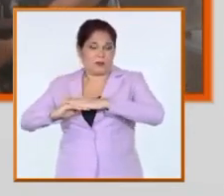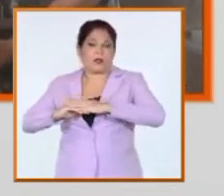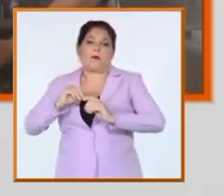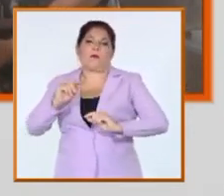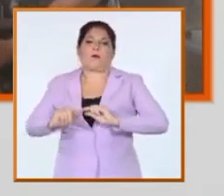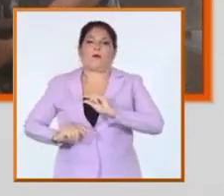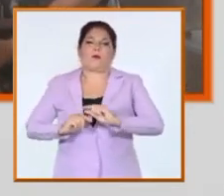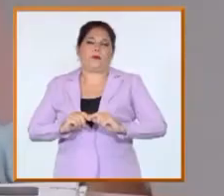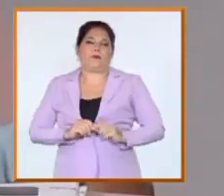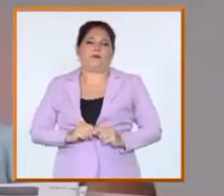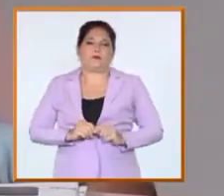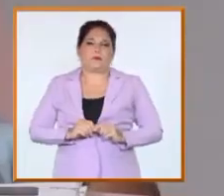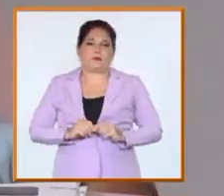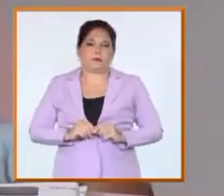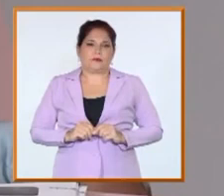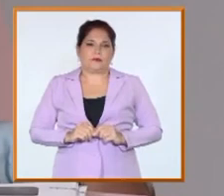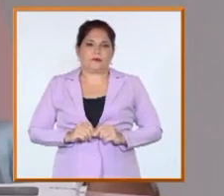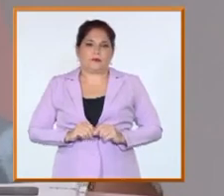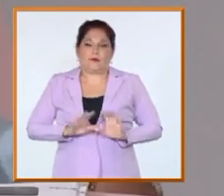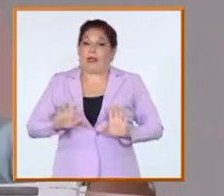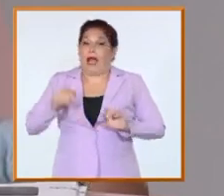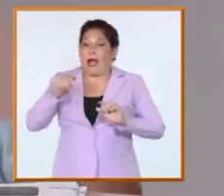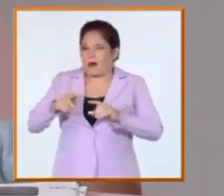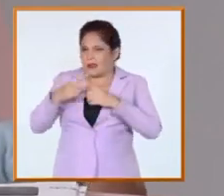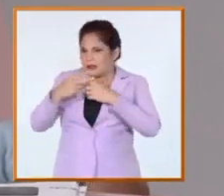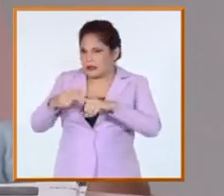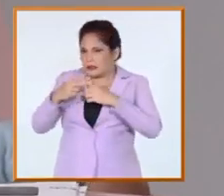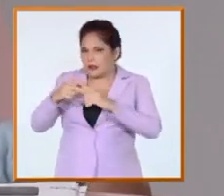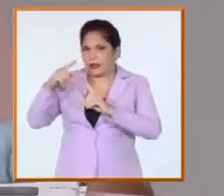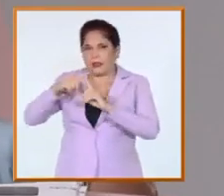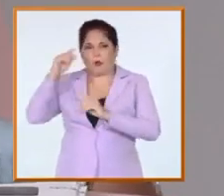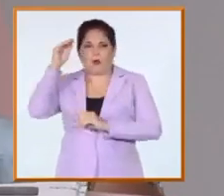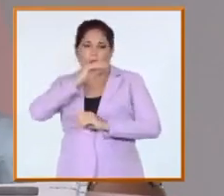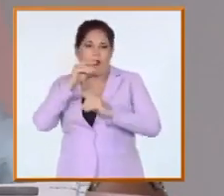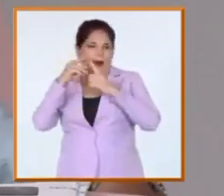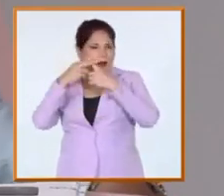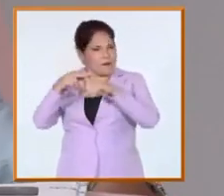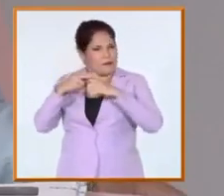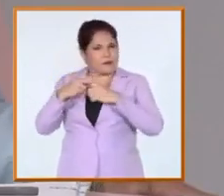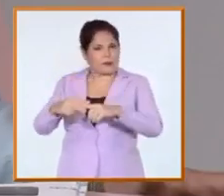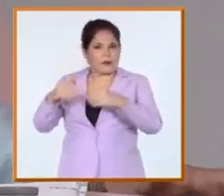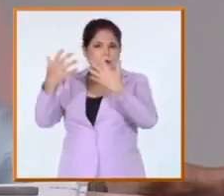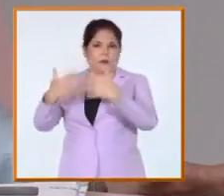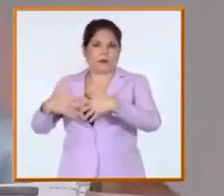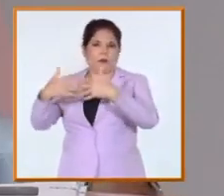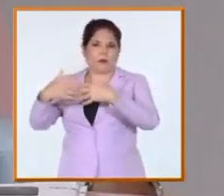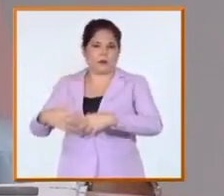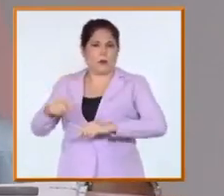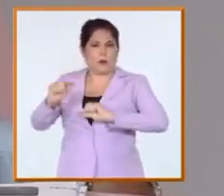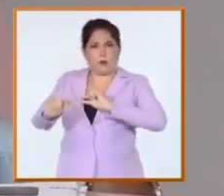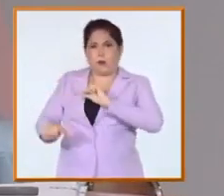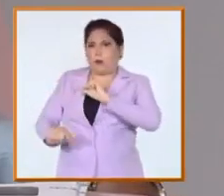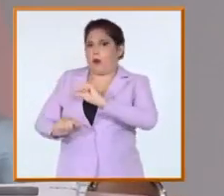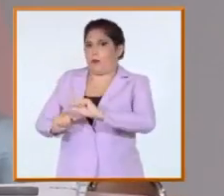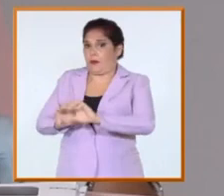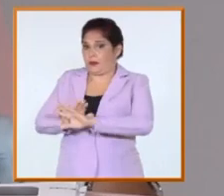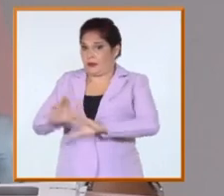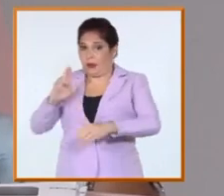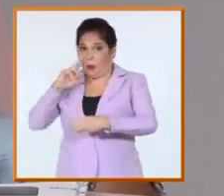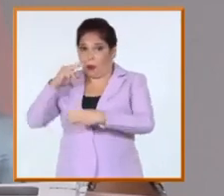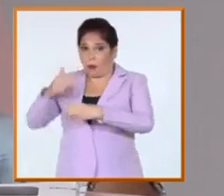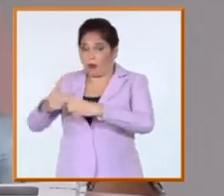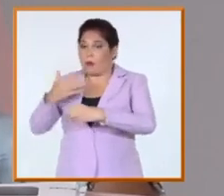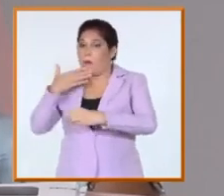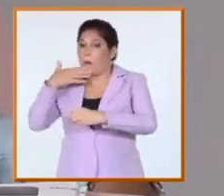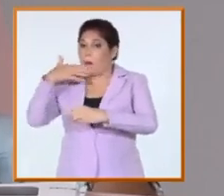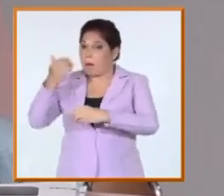de tecnología para cuando sea posible empezar exactamente estamos recuperando tecnologías y se le está dando un y además estamos